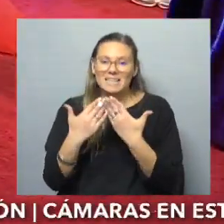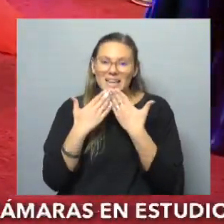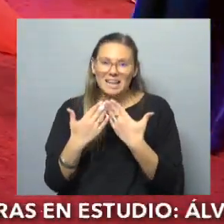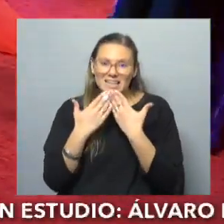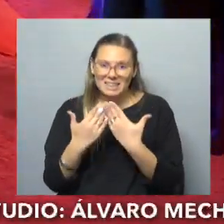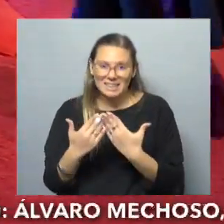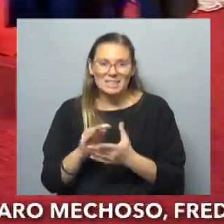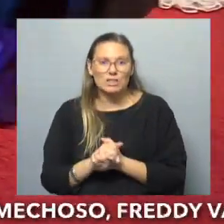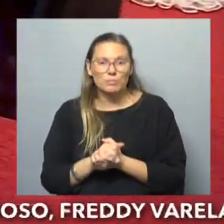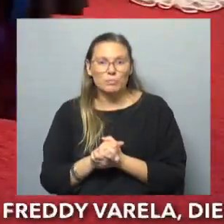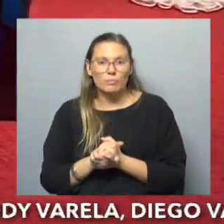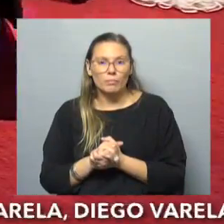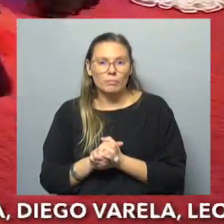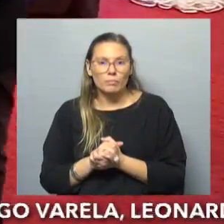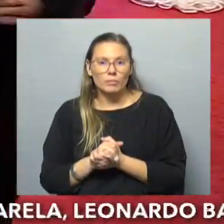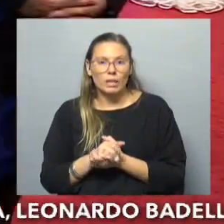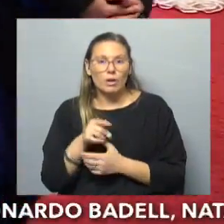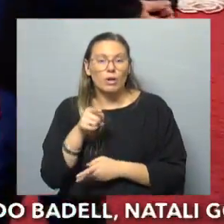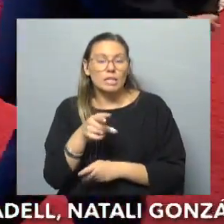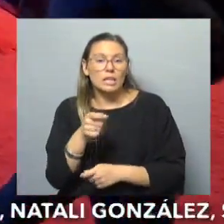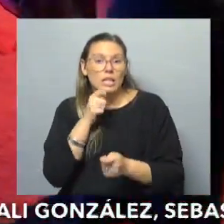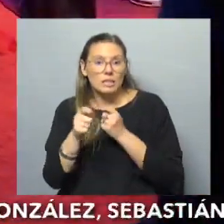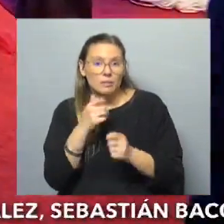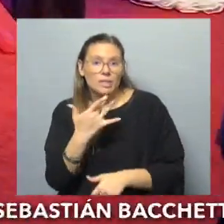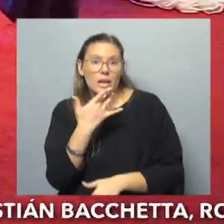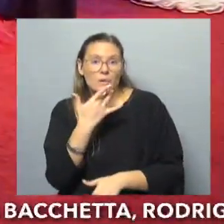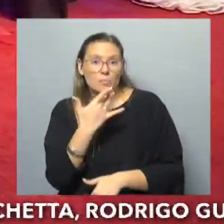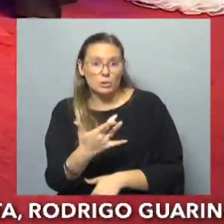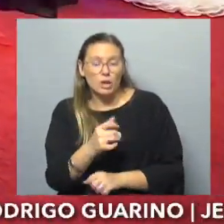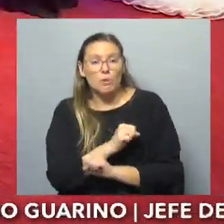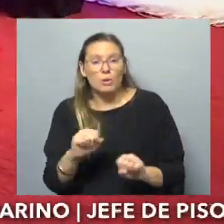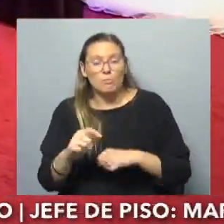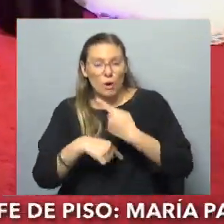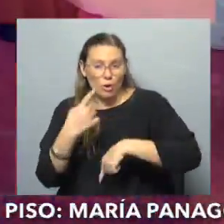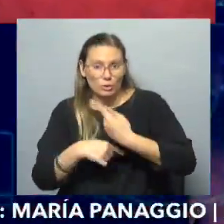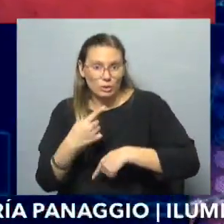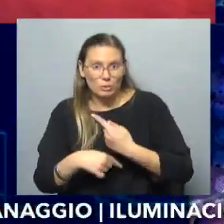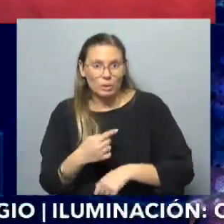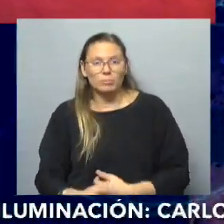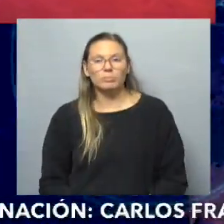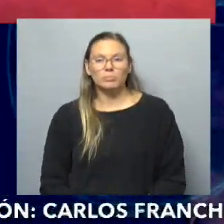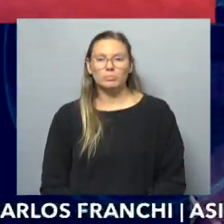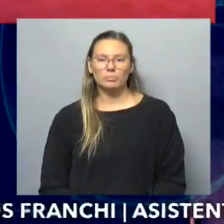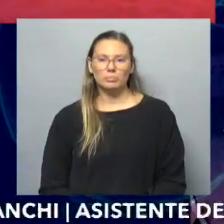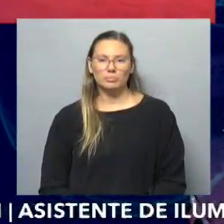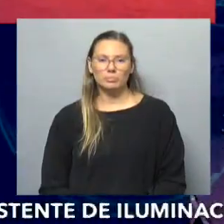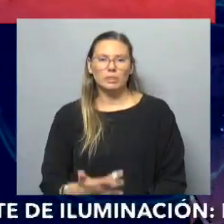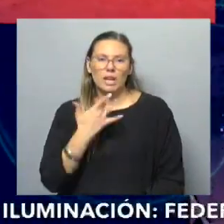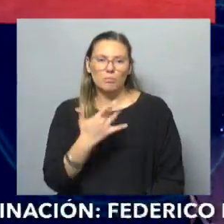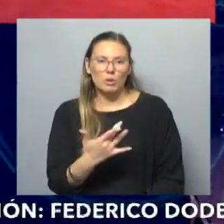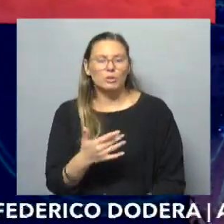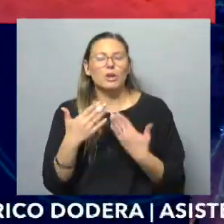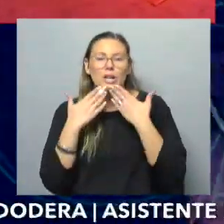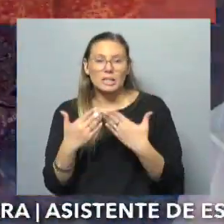muchas gracias. Y bueno, con esa entrevista hermosa podemos seguir con ustedes ahí en piso. Divino, More,